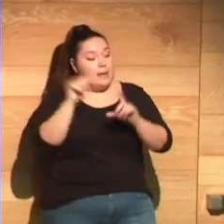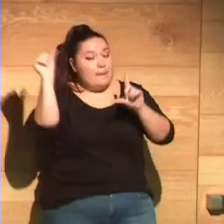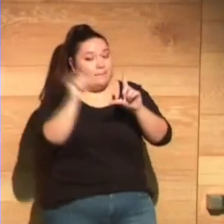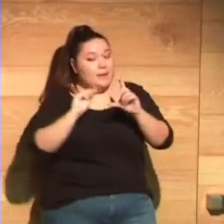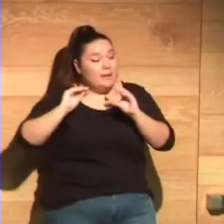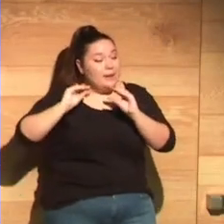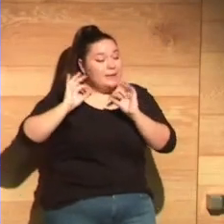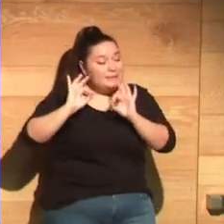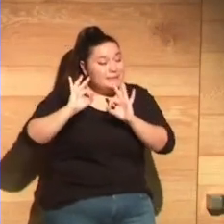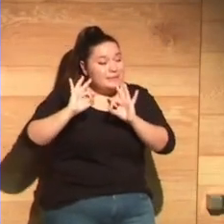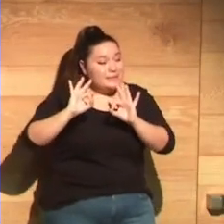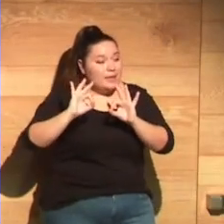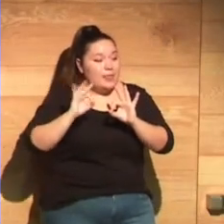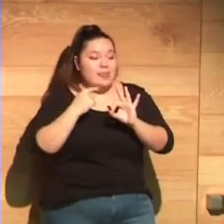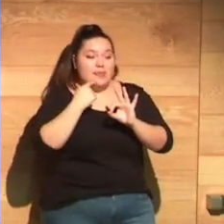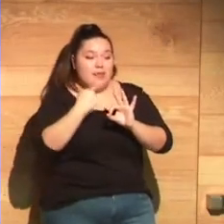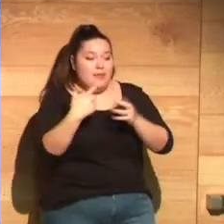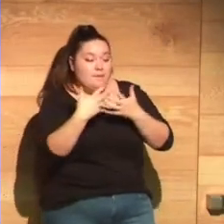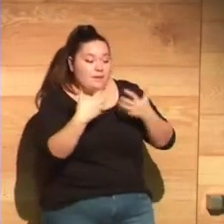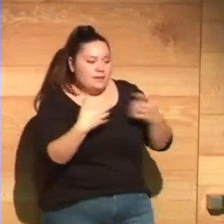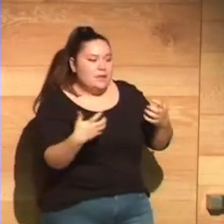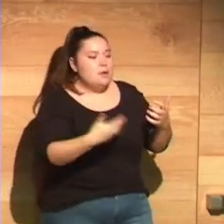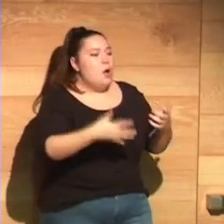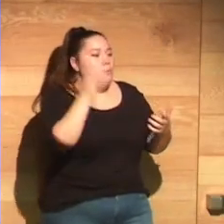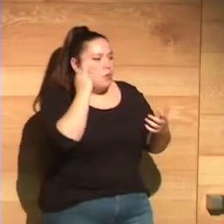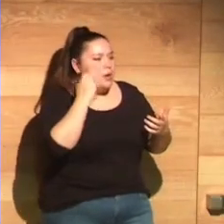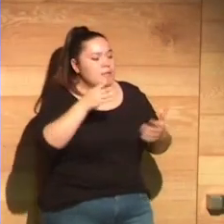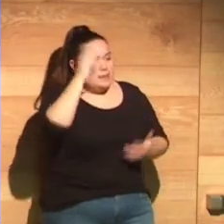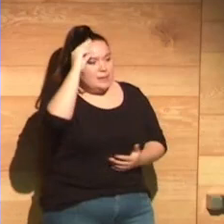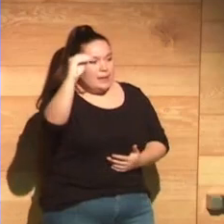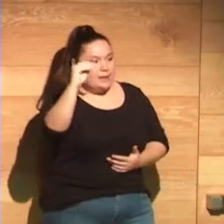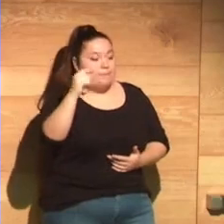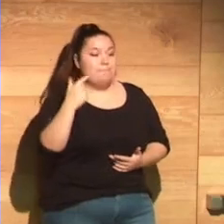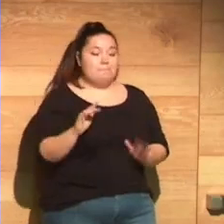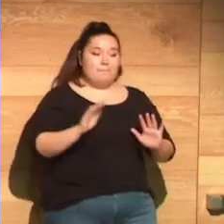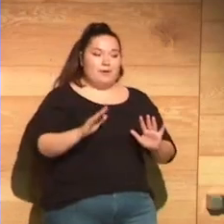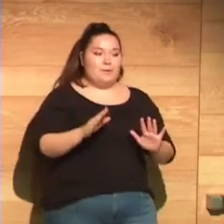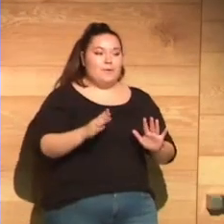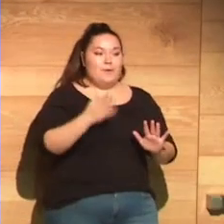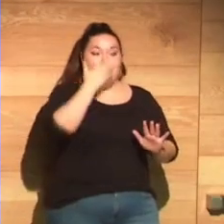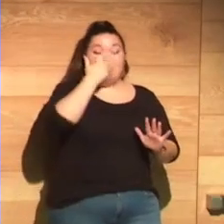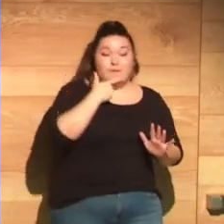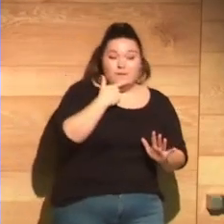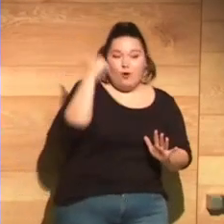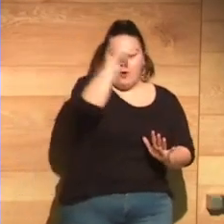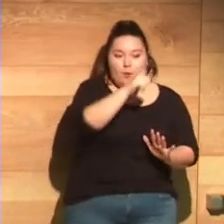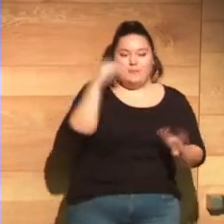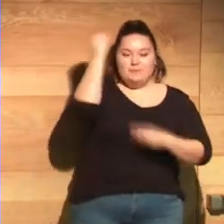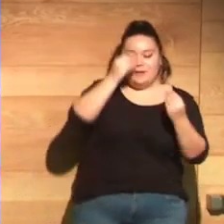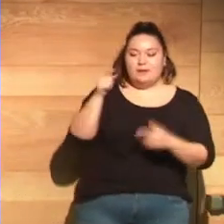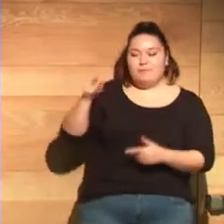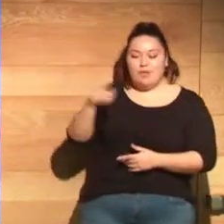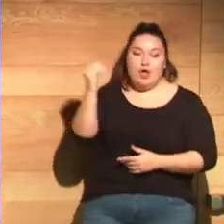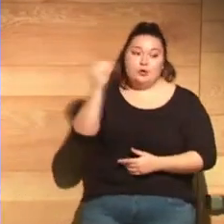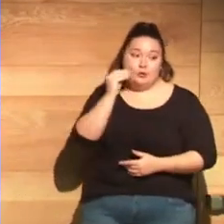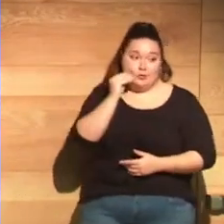esa película sí que coló una frase que fue de su propia cosecha, que era aquella que decía: las mujeres somos